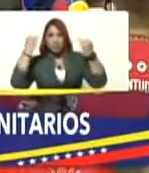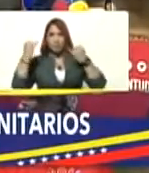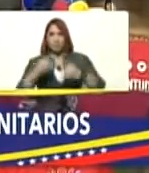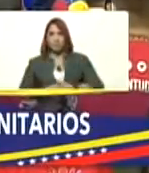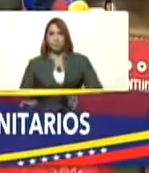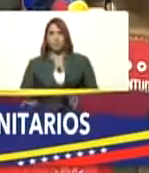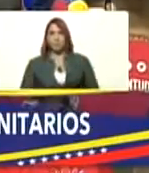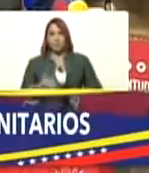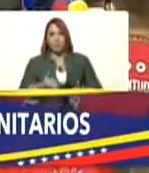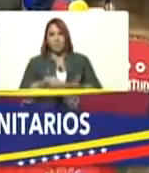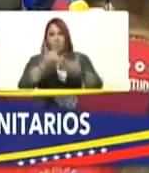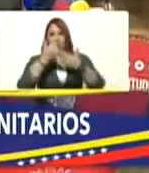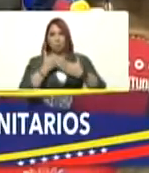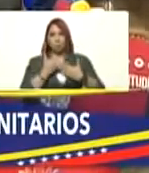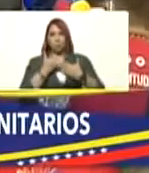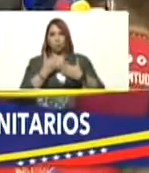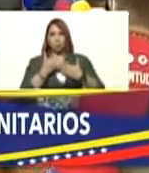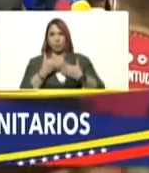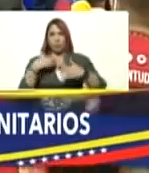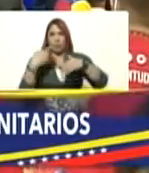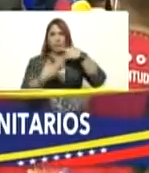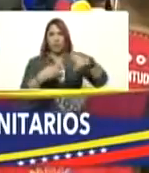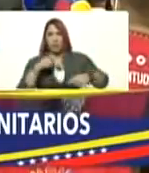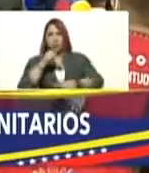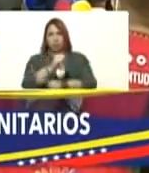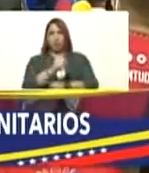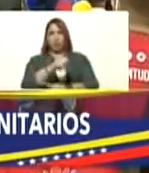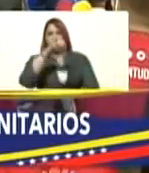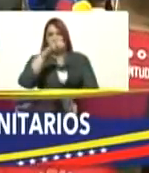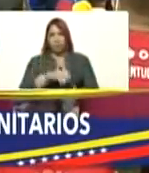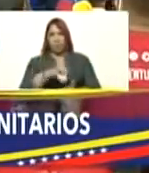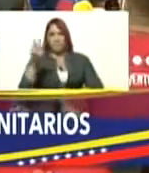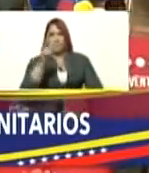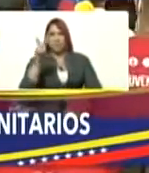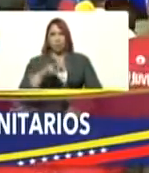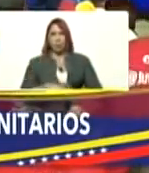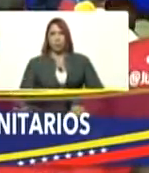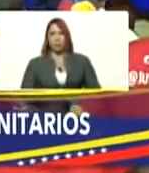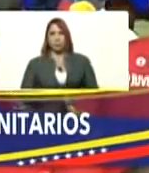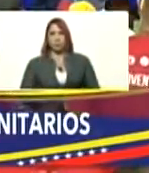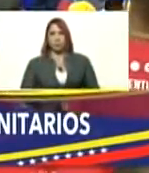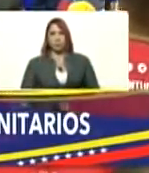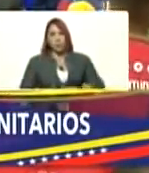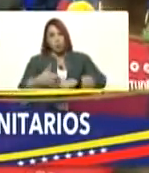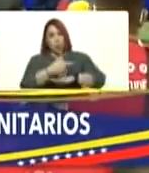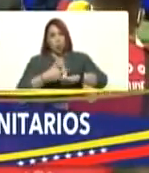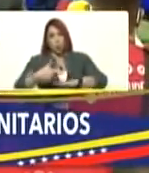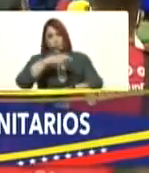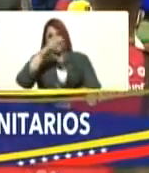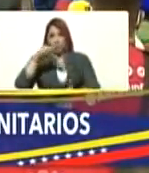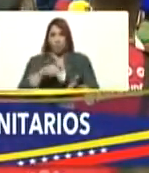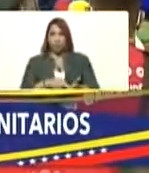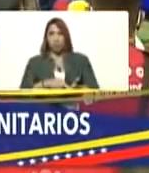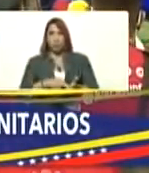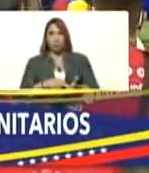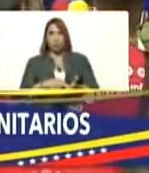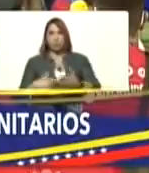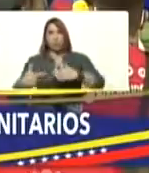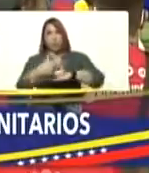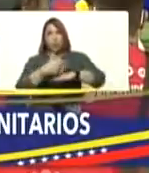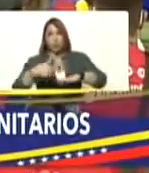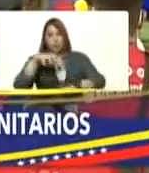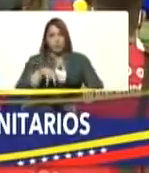que me ayuden a revolucionar el Estado venezolano, el gobierno nacional, los